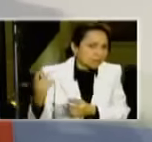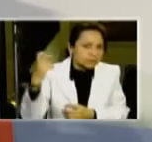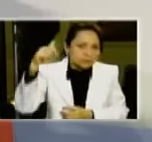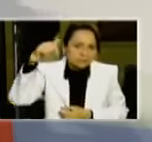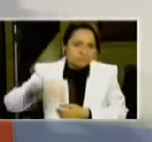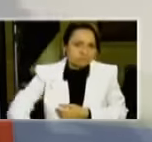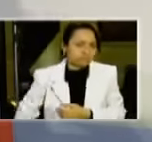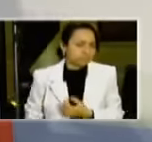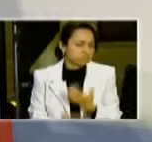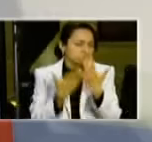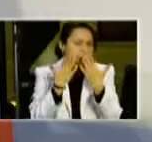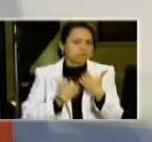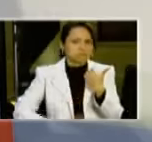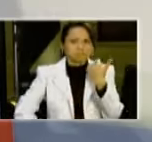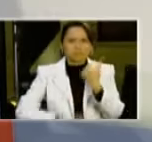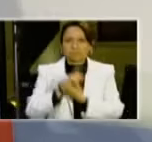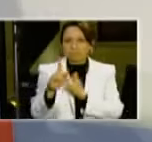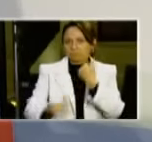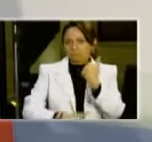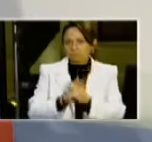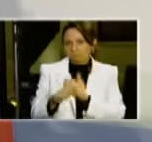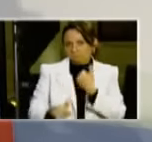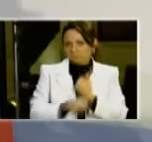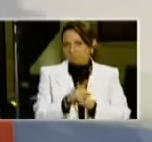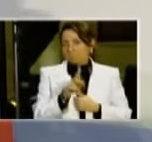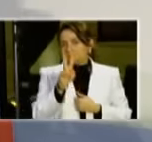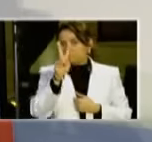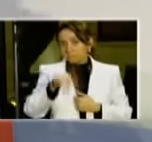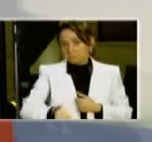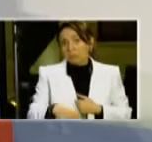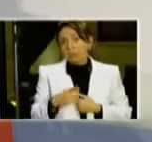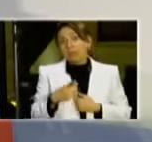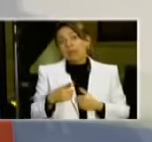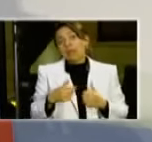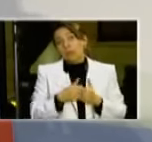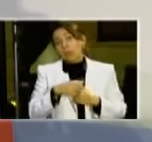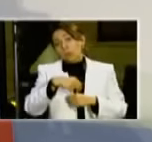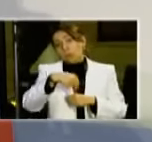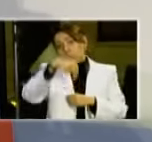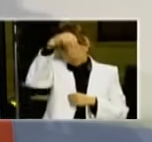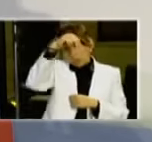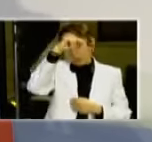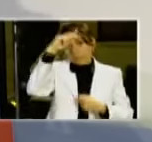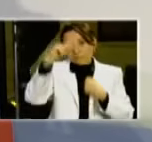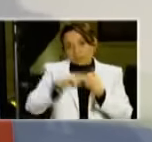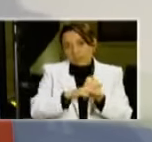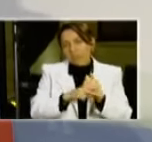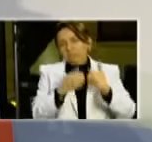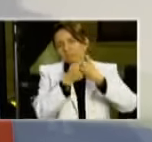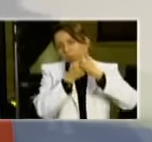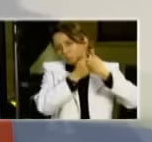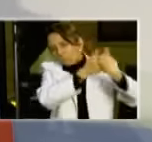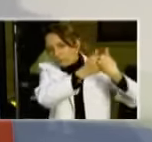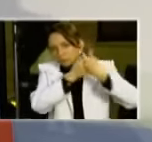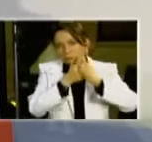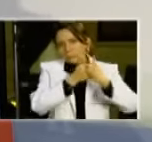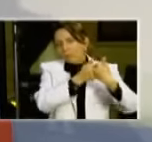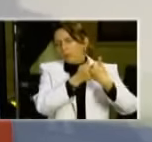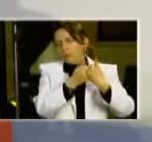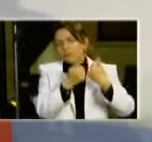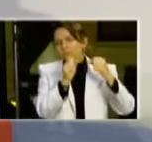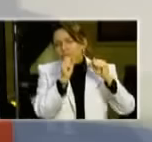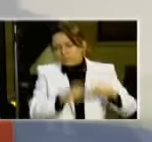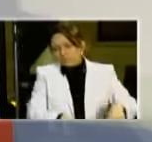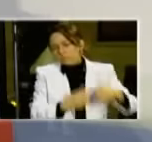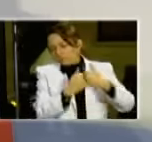hace muchos años que no existen conflictos grandes entre estados latinoamericanos. Nuestras fronteras siguen siendo más o menos las mismas